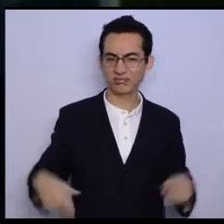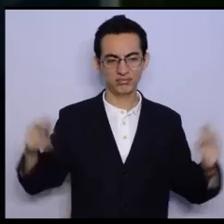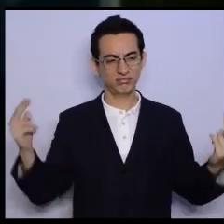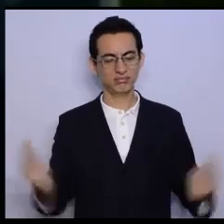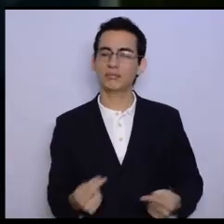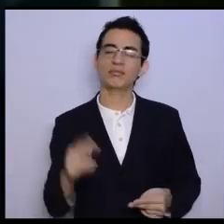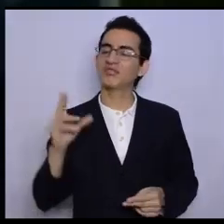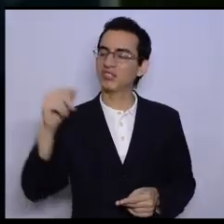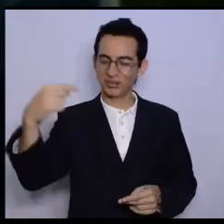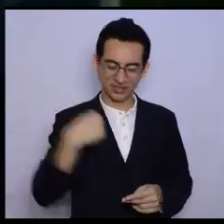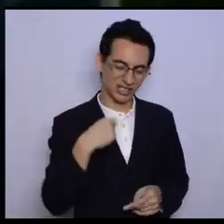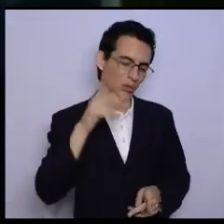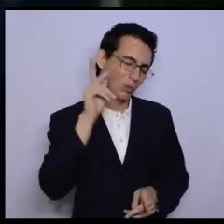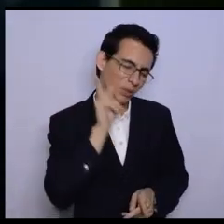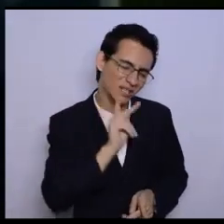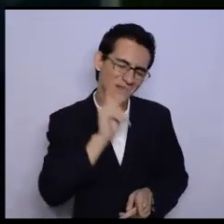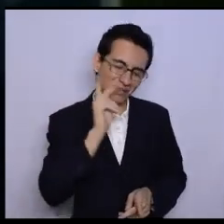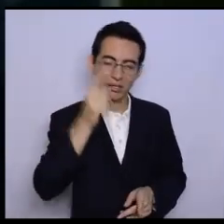dado este aguijón.